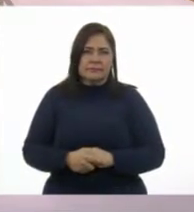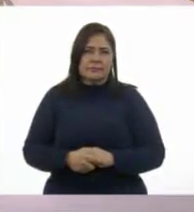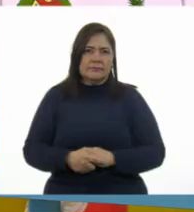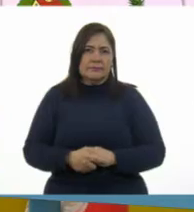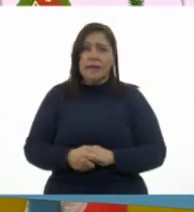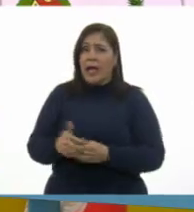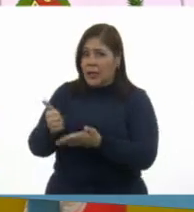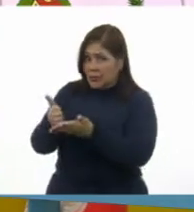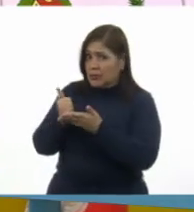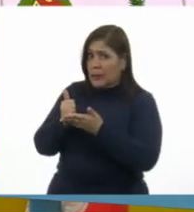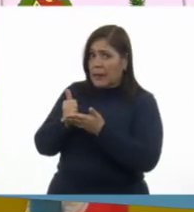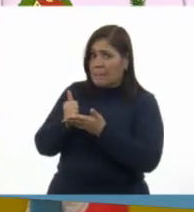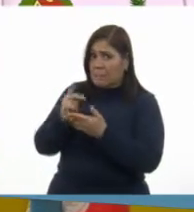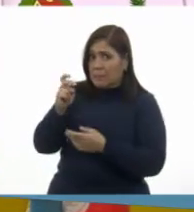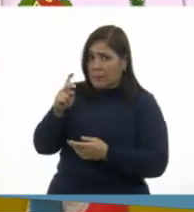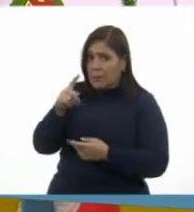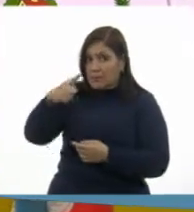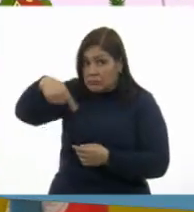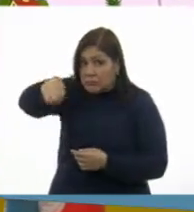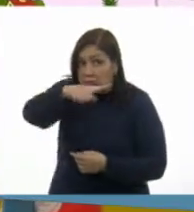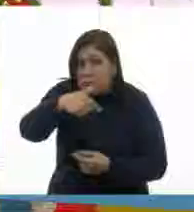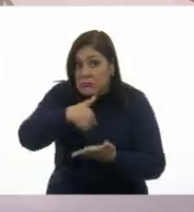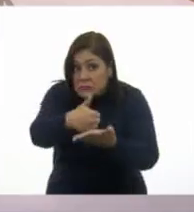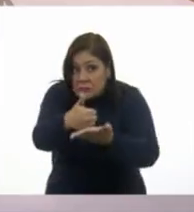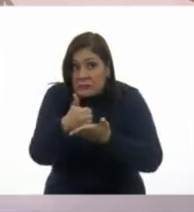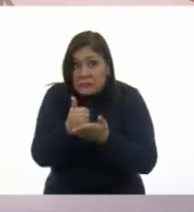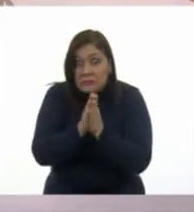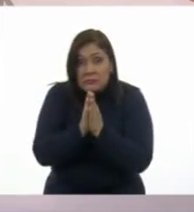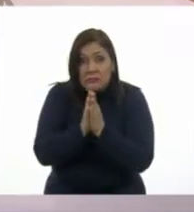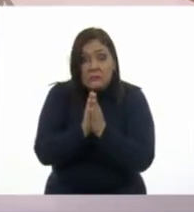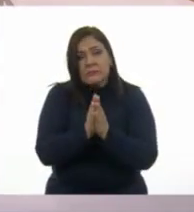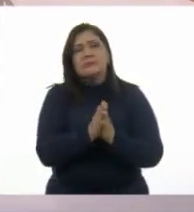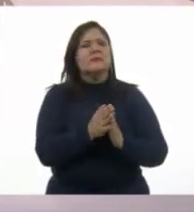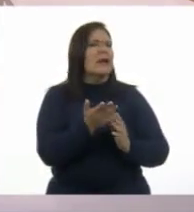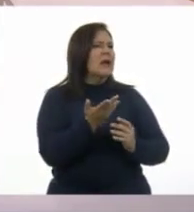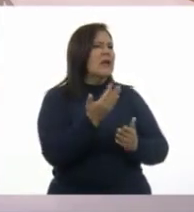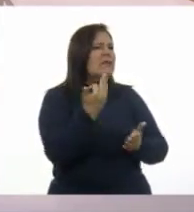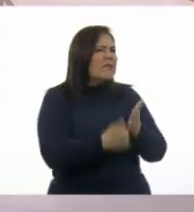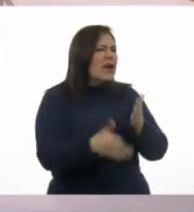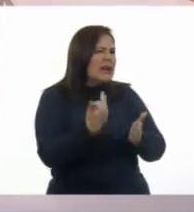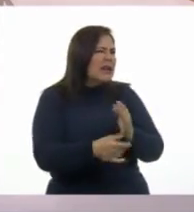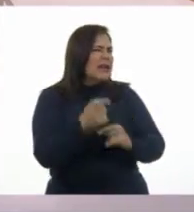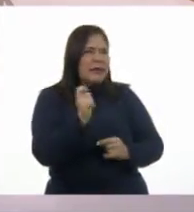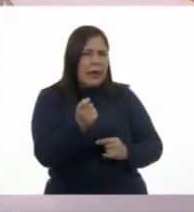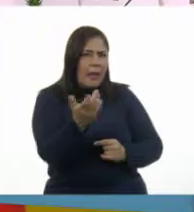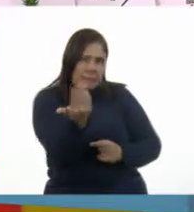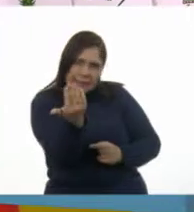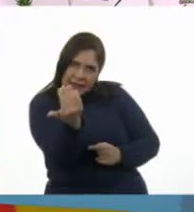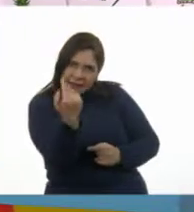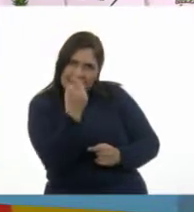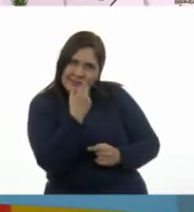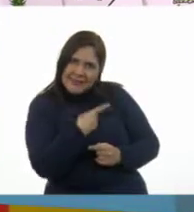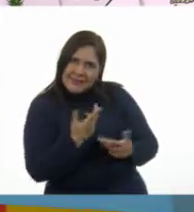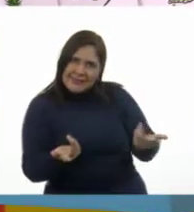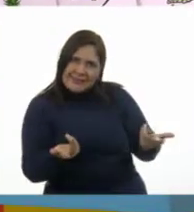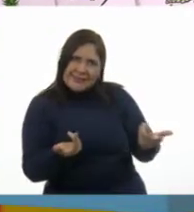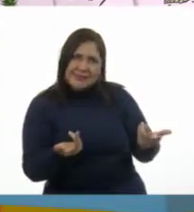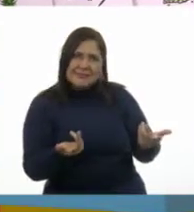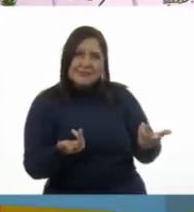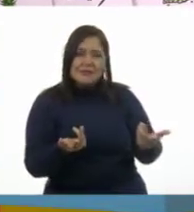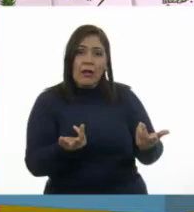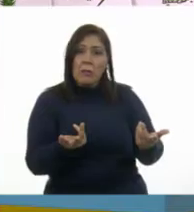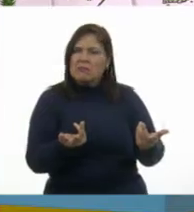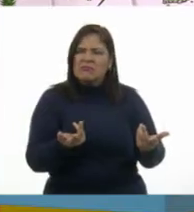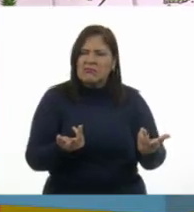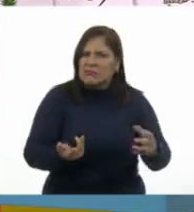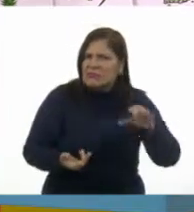Pepe, ¿me ayudas? ¿Me ayudan ustedes? A ver, ¿qué hace falta? Vamos. Díganos. No,